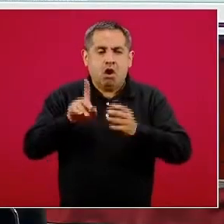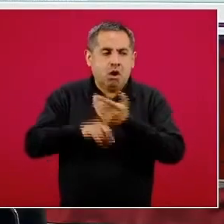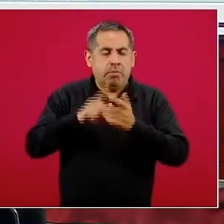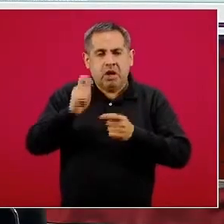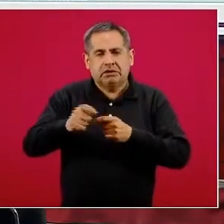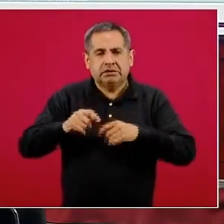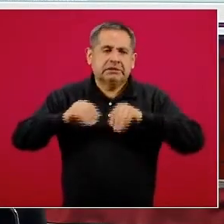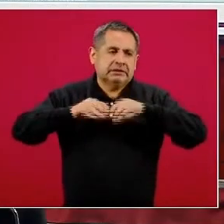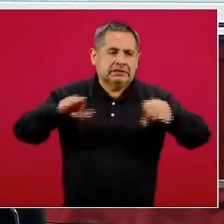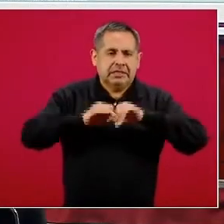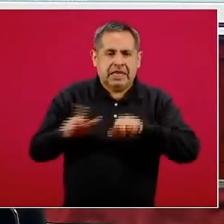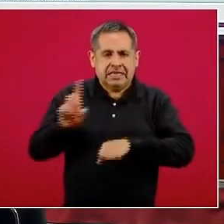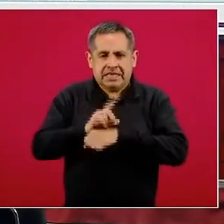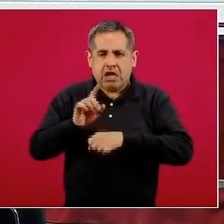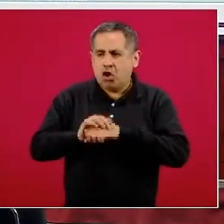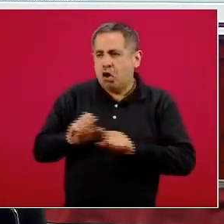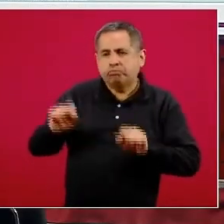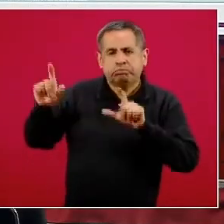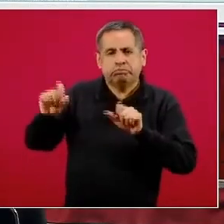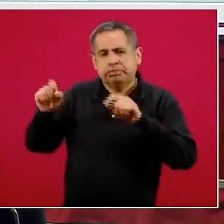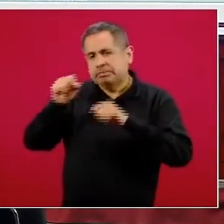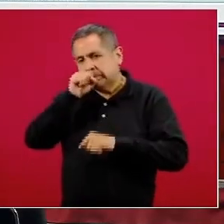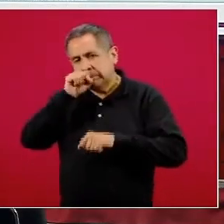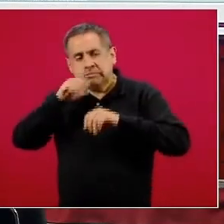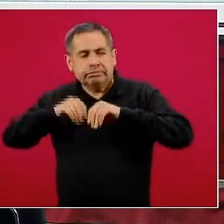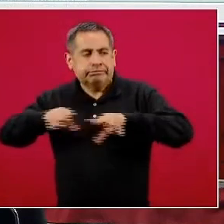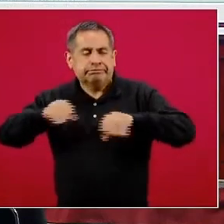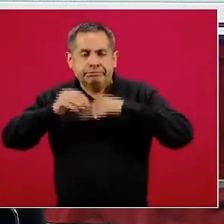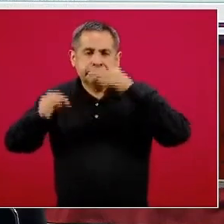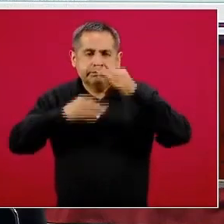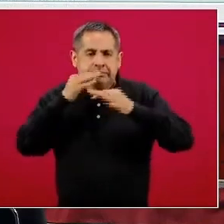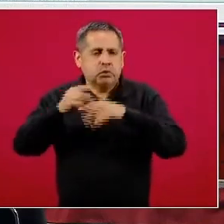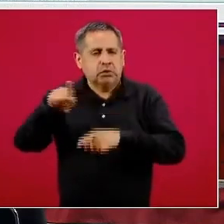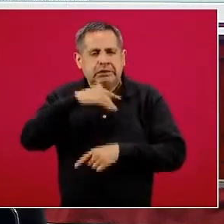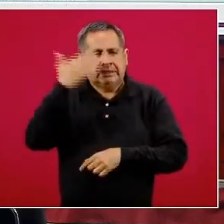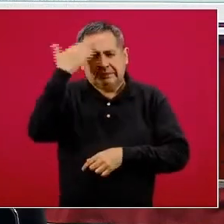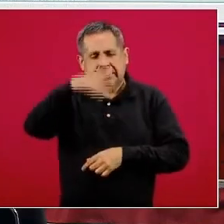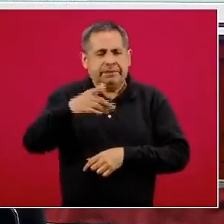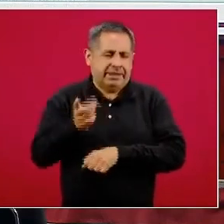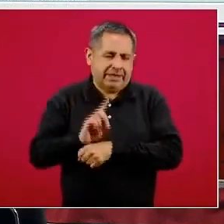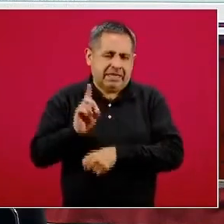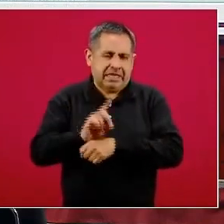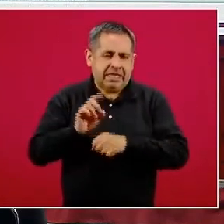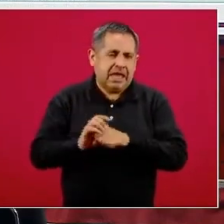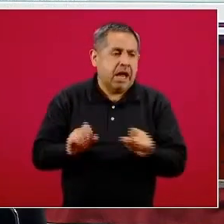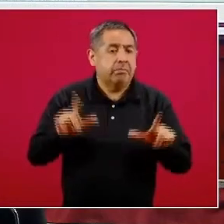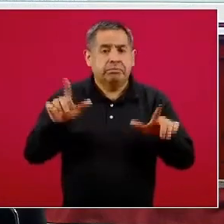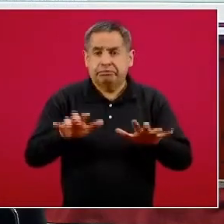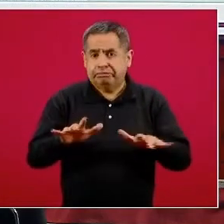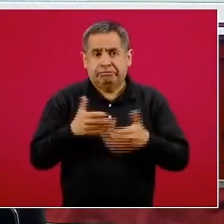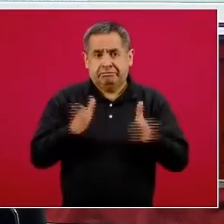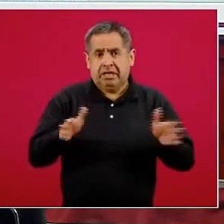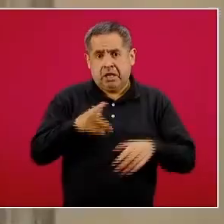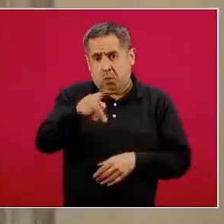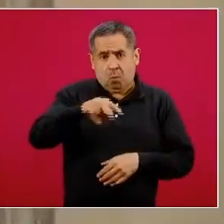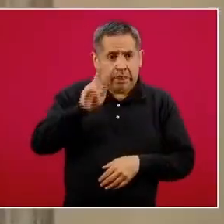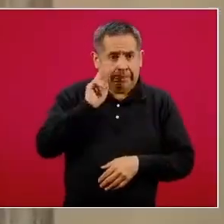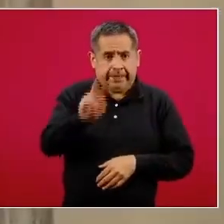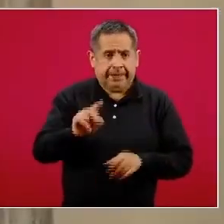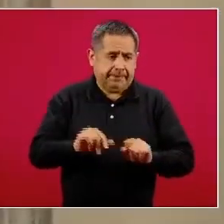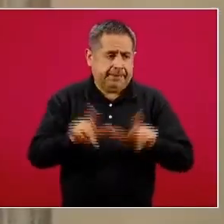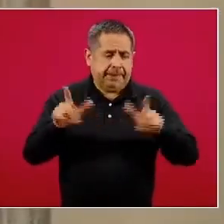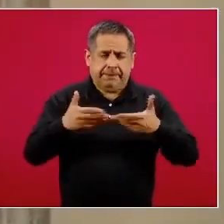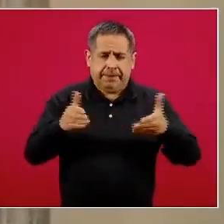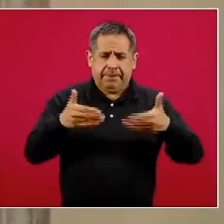comunicado técnico diario a través de unas gráficas a las cuales ustedes tienen acceso todos los días y que son publicadas. Este es pues